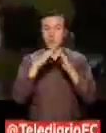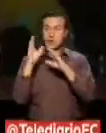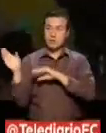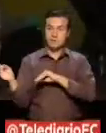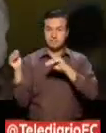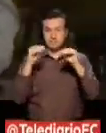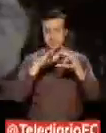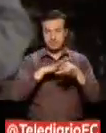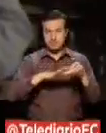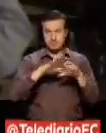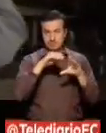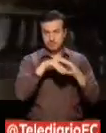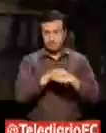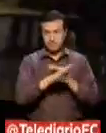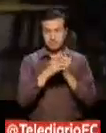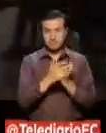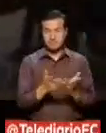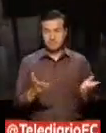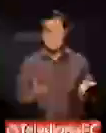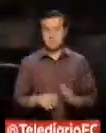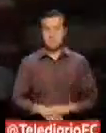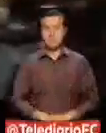en Hollywood Hills.